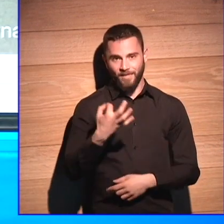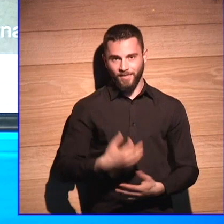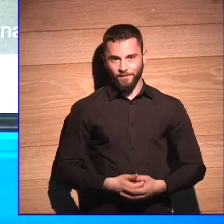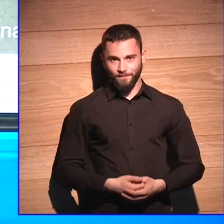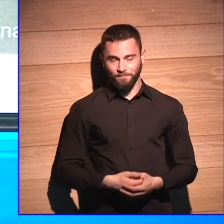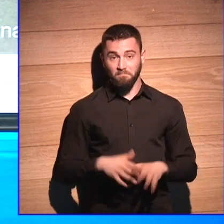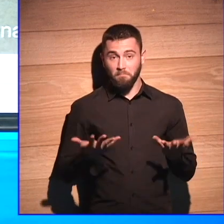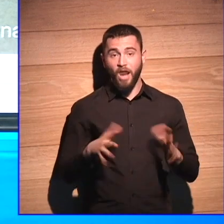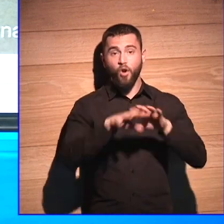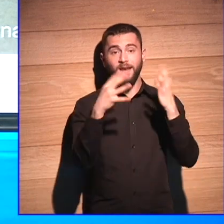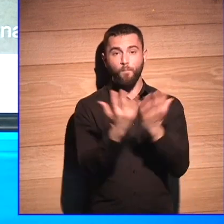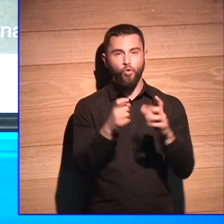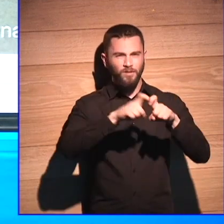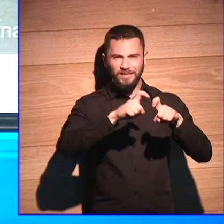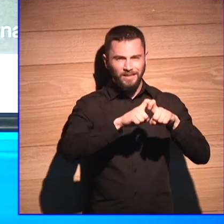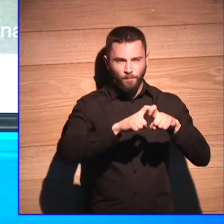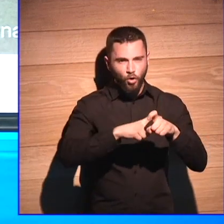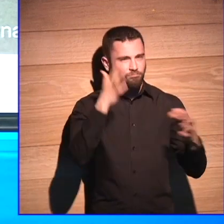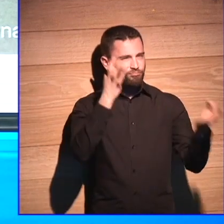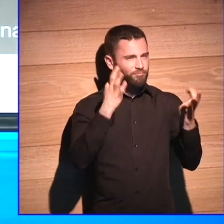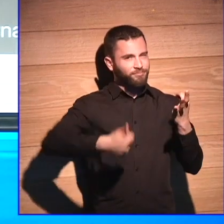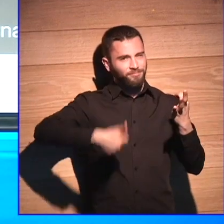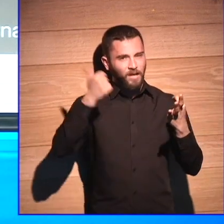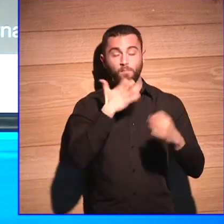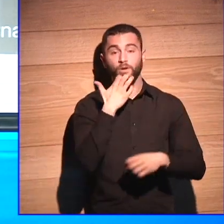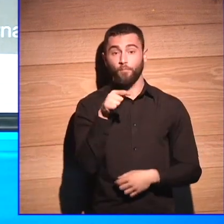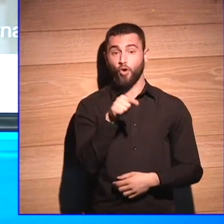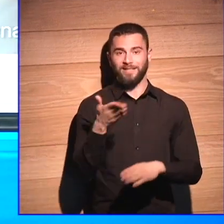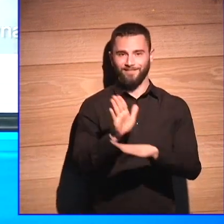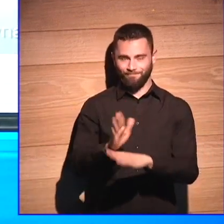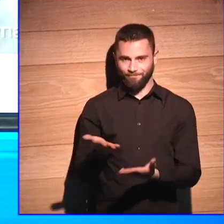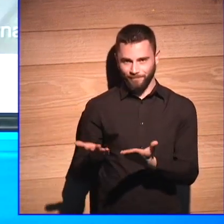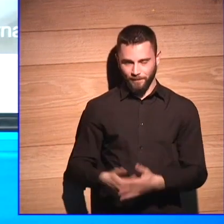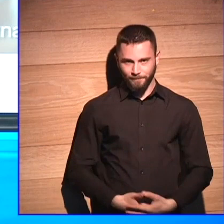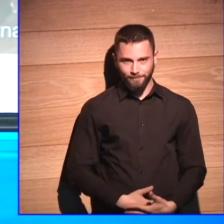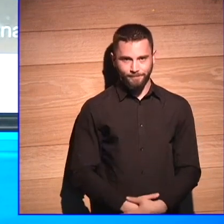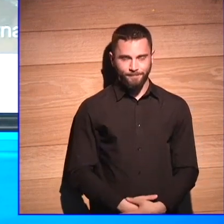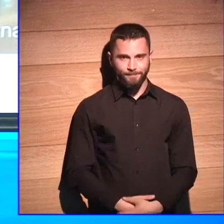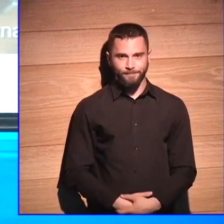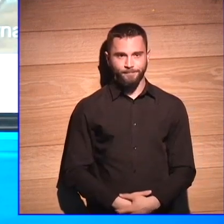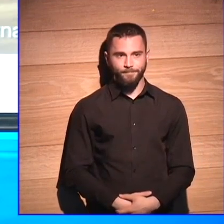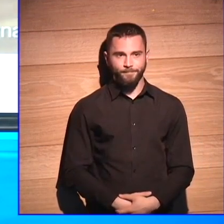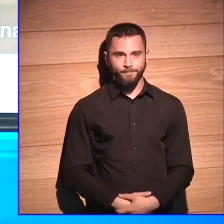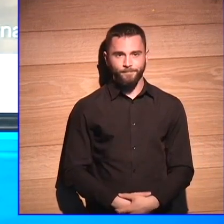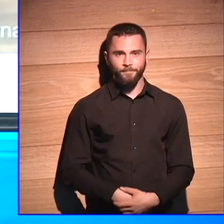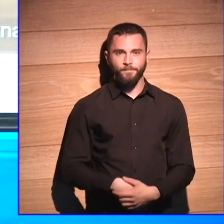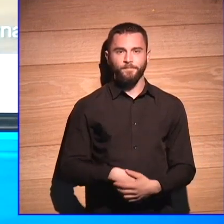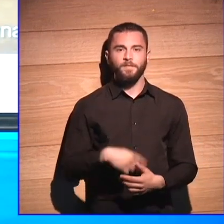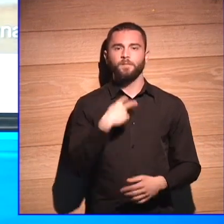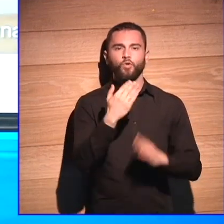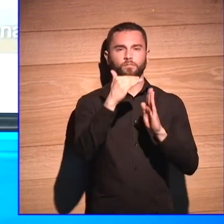Pero en el mundo hay prototipos más sofisticados, como este que tenemos aquí. ¿Se puede bajar un poco el